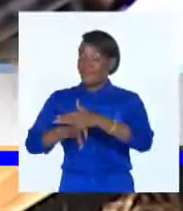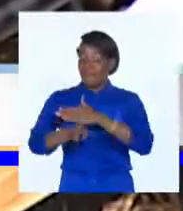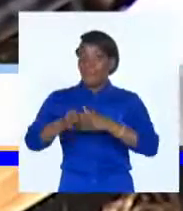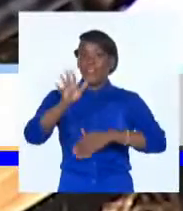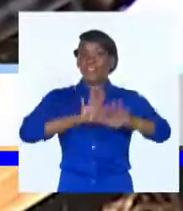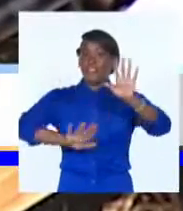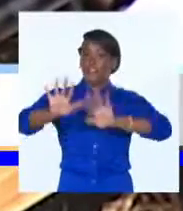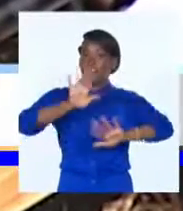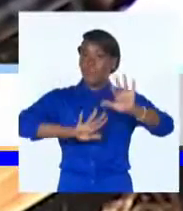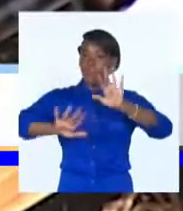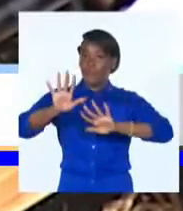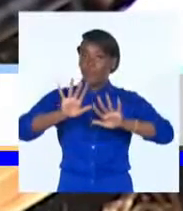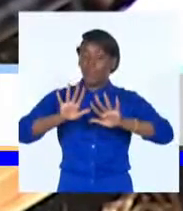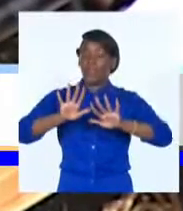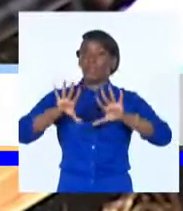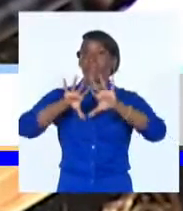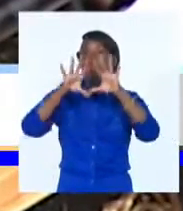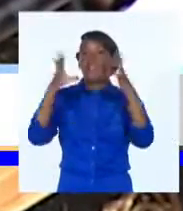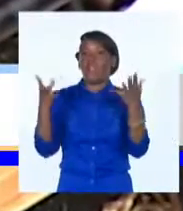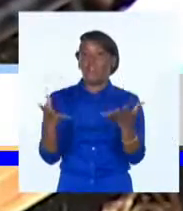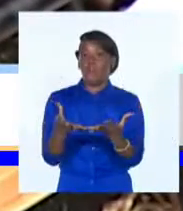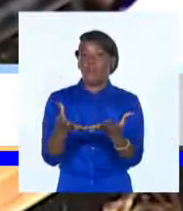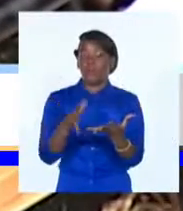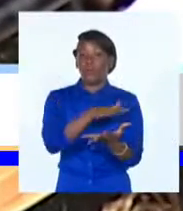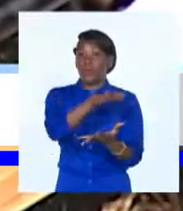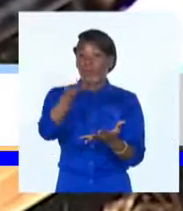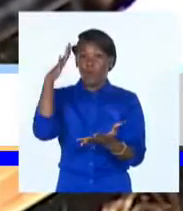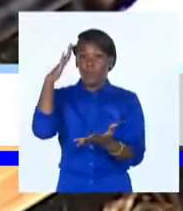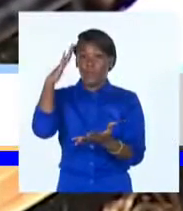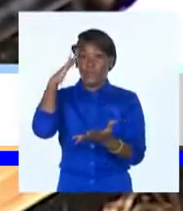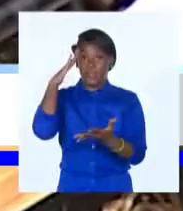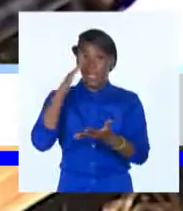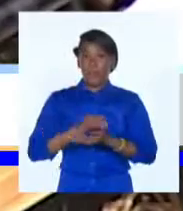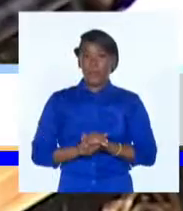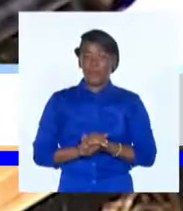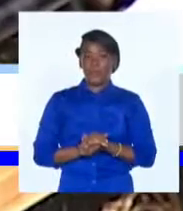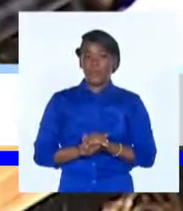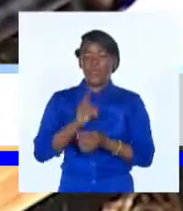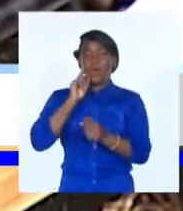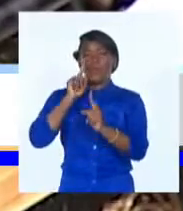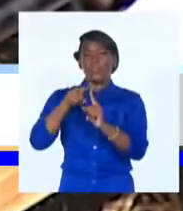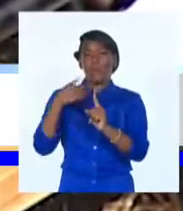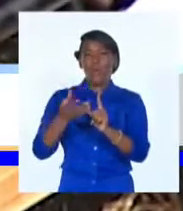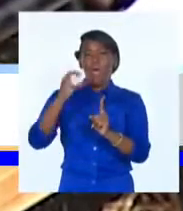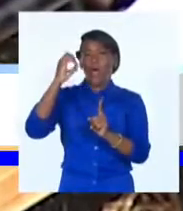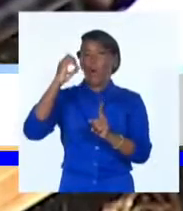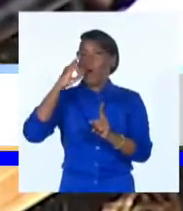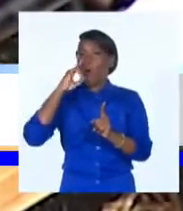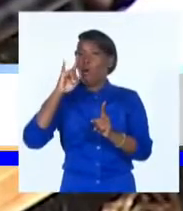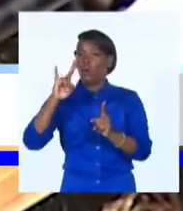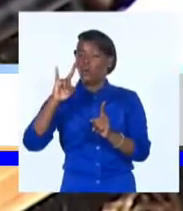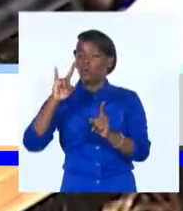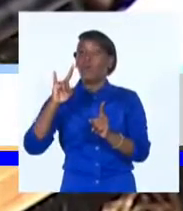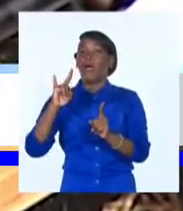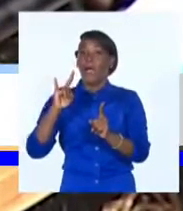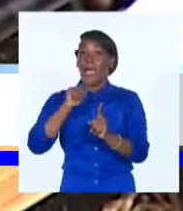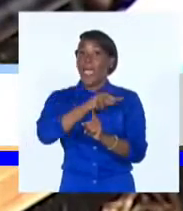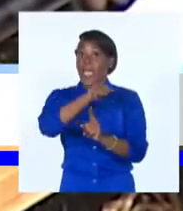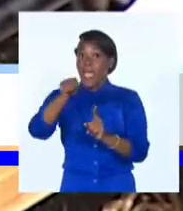el objetivo fundamental de las Naciones Unidas en el siglo apremiante que